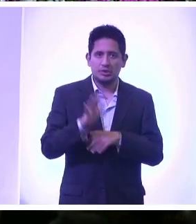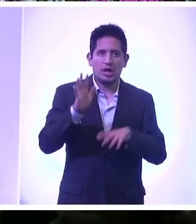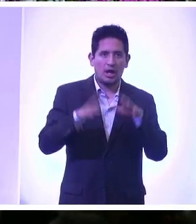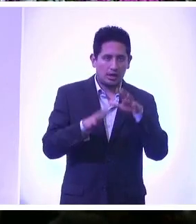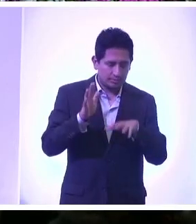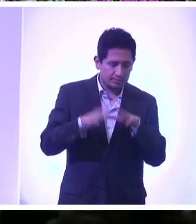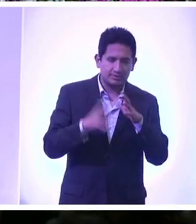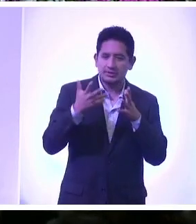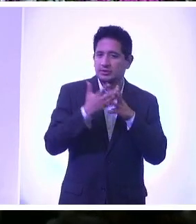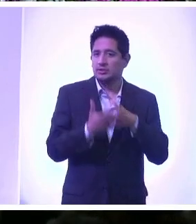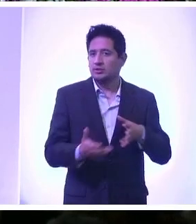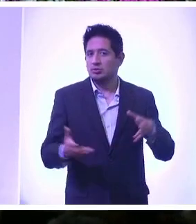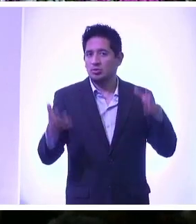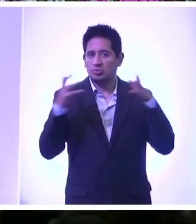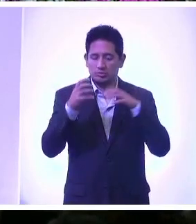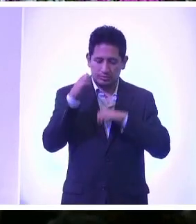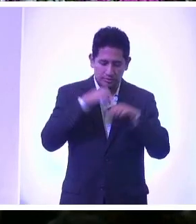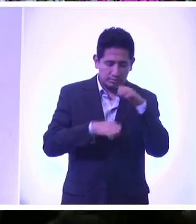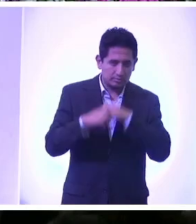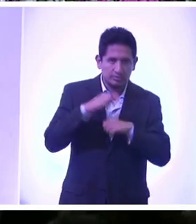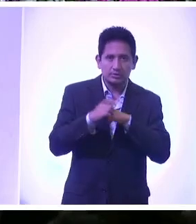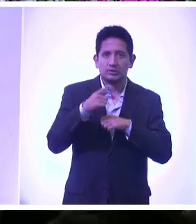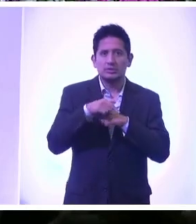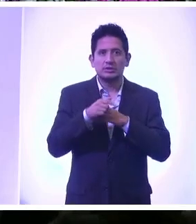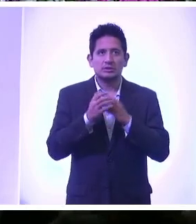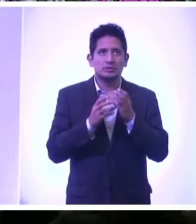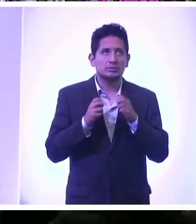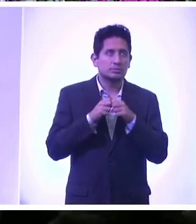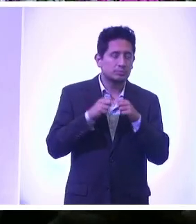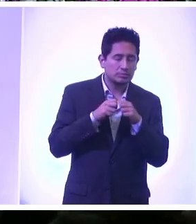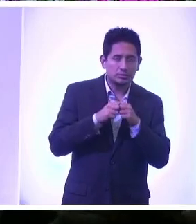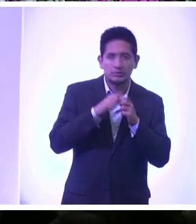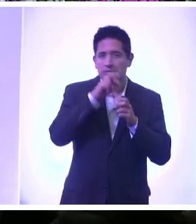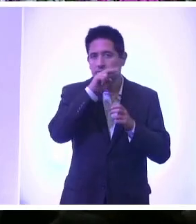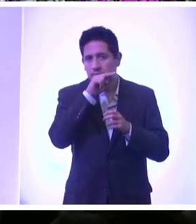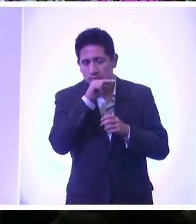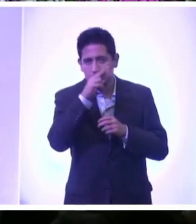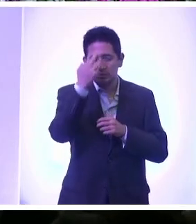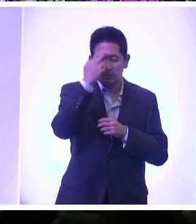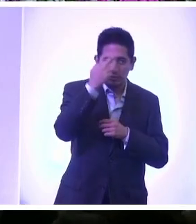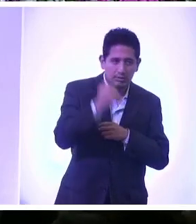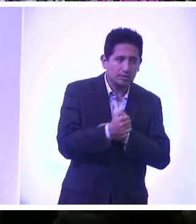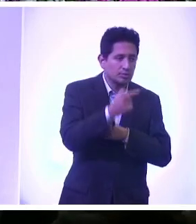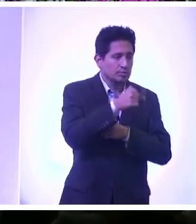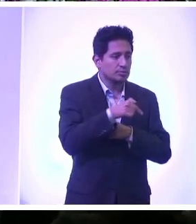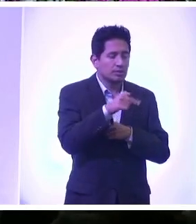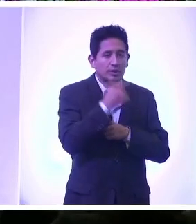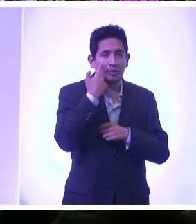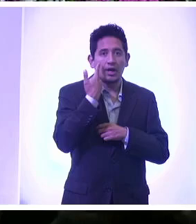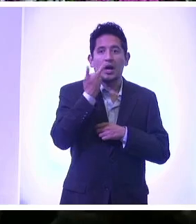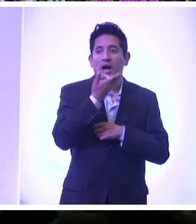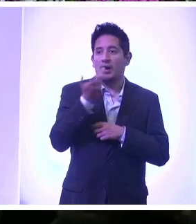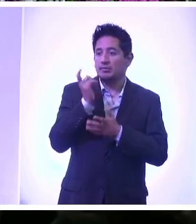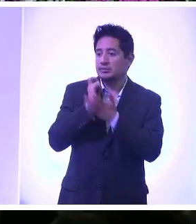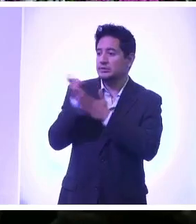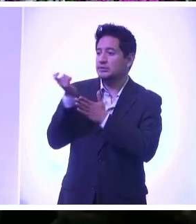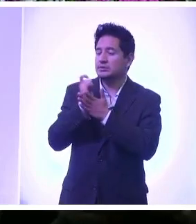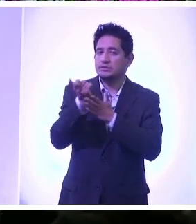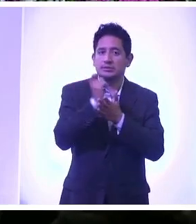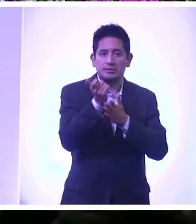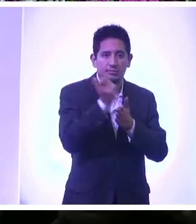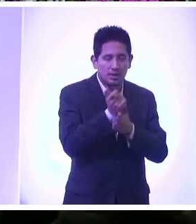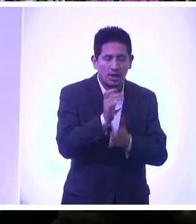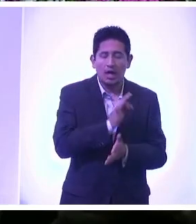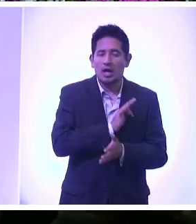tronás dedos días antes de la quincena para poder cumplir con todas sus responsabilidades no cuando uno emprende o es empresario sobre